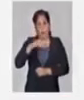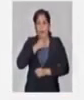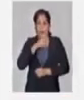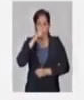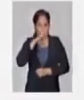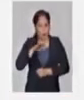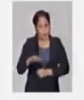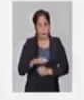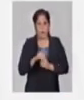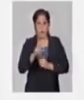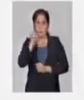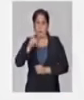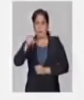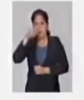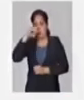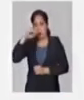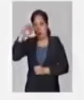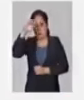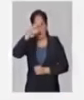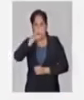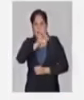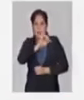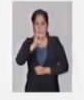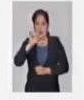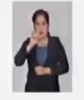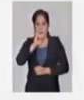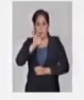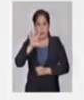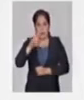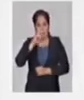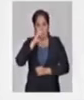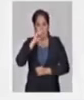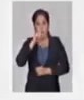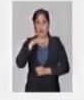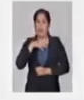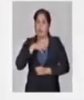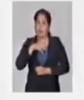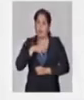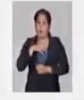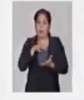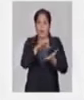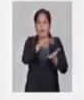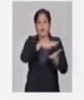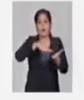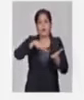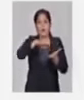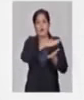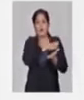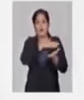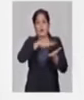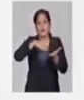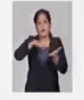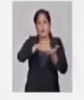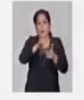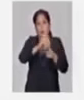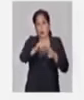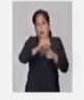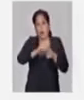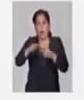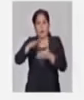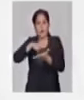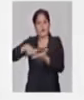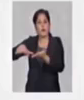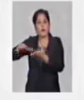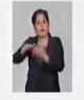niños, las personas mayores de 65 años, tiene un concepto de zonas urbanas, zona del plan turquino, o sea, tiene esa